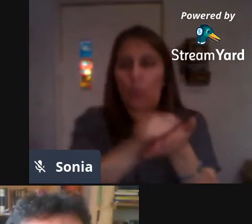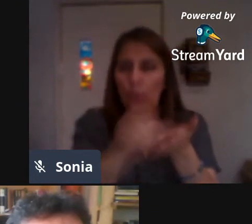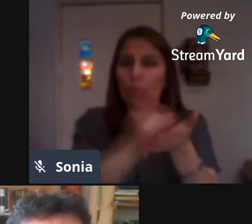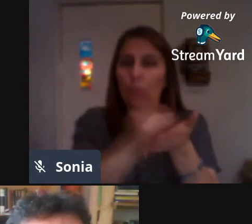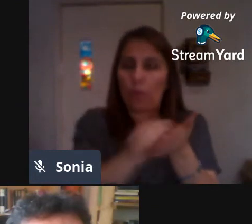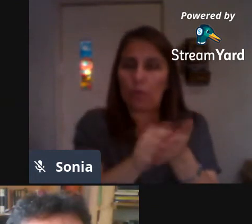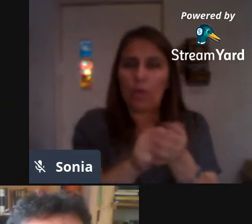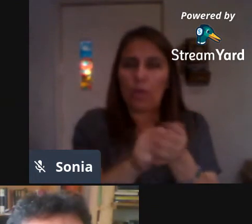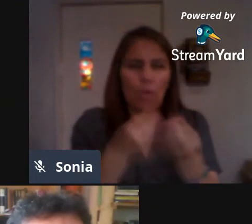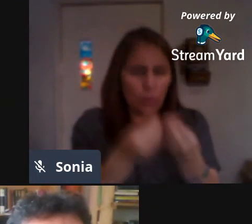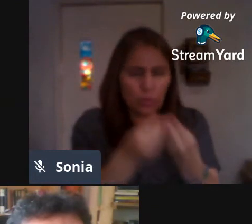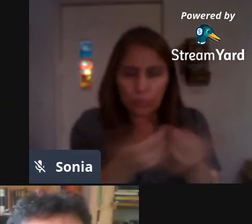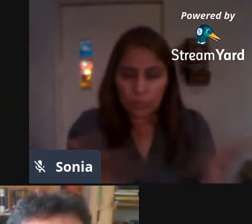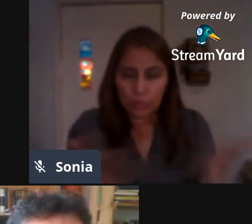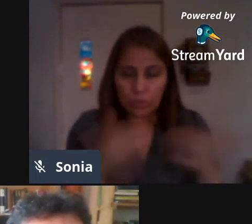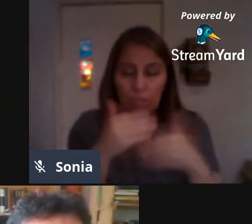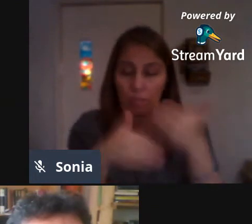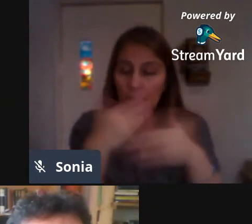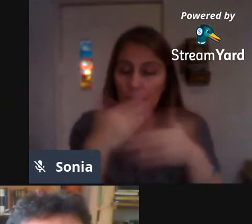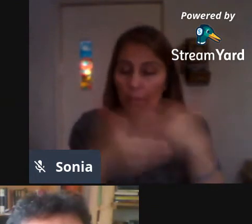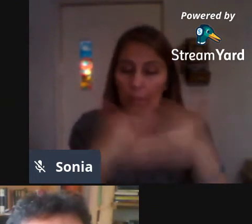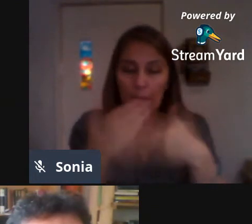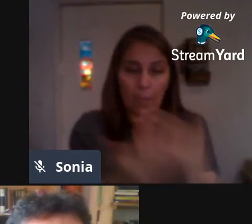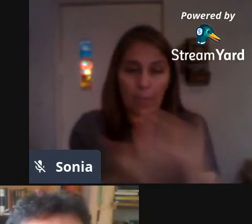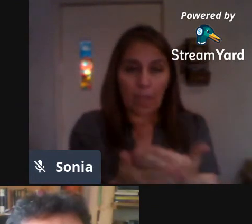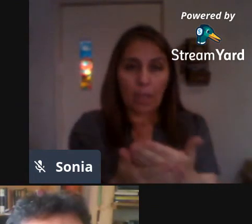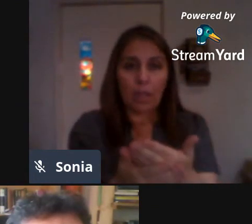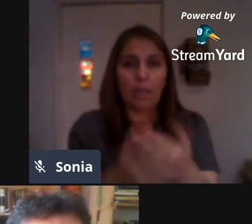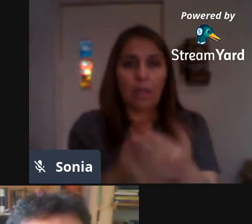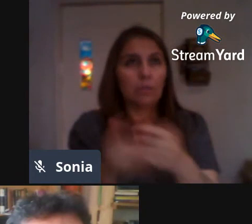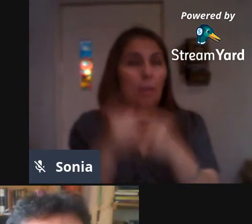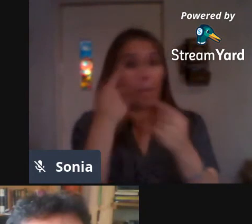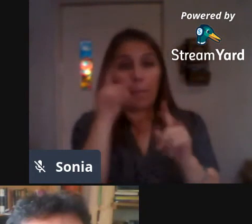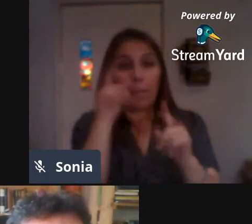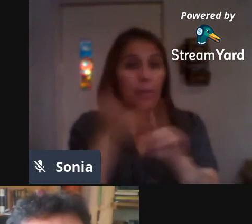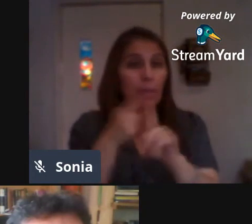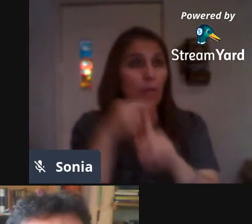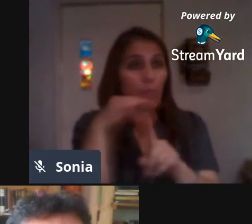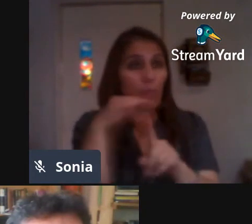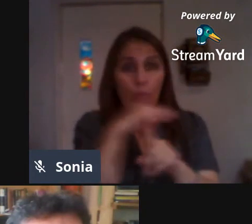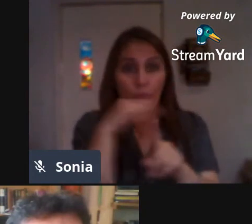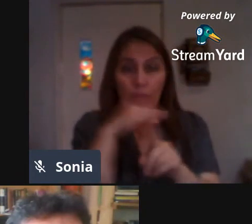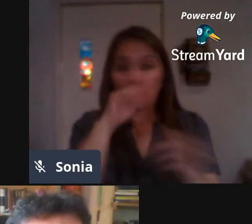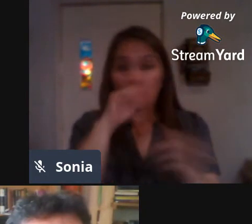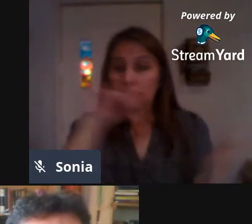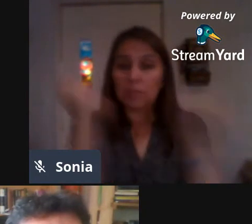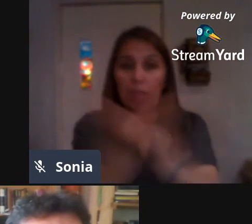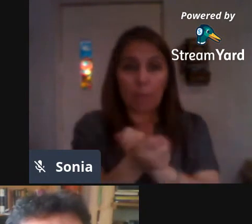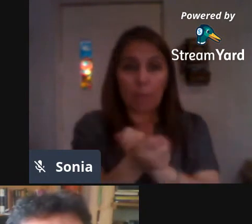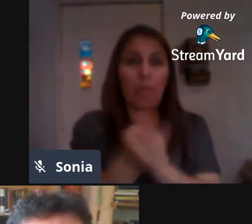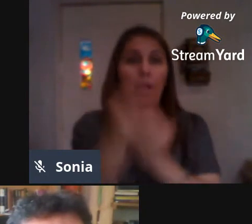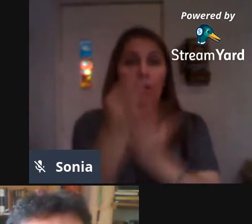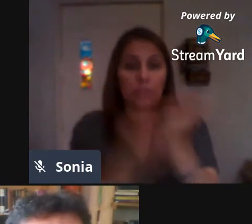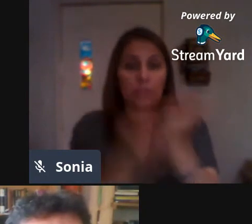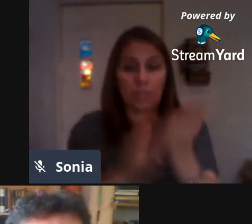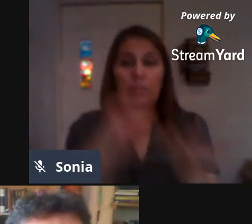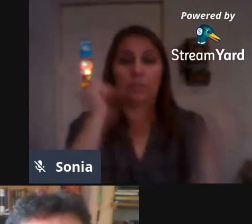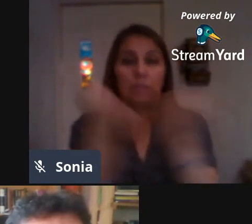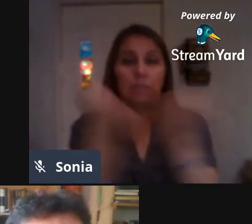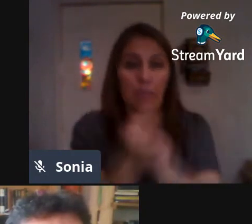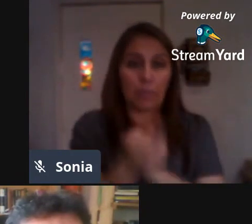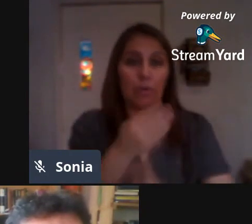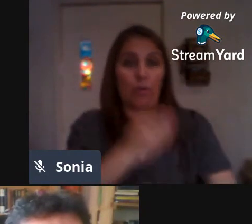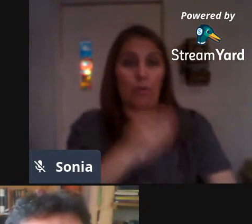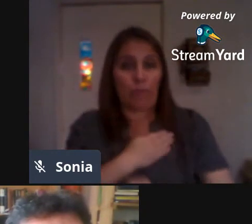veces desde una mini ficción hasta un poema hasta una tesis doctoral o una tesis de maestría también las